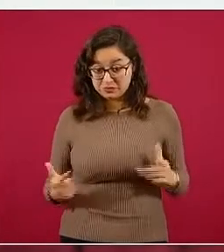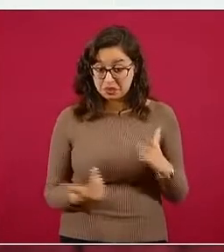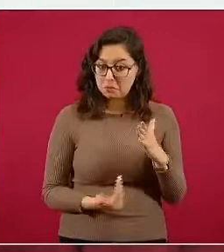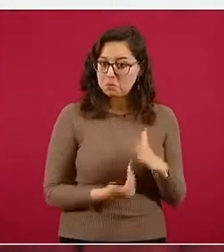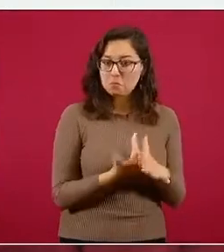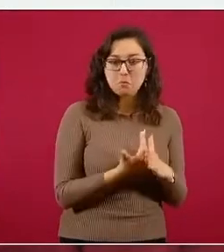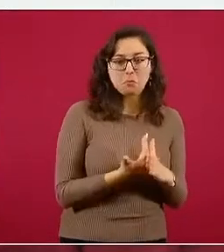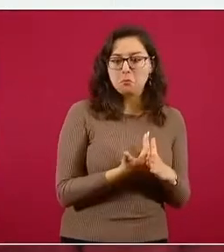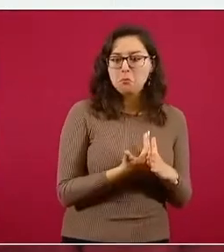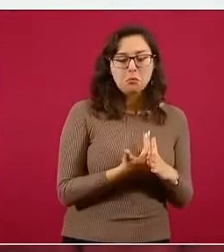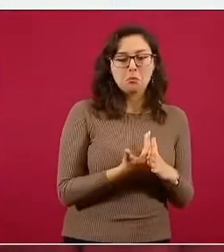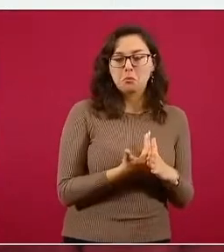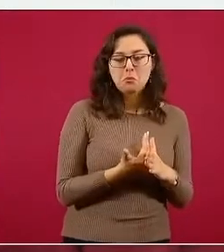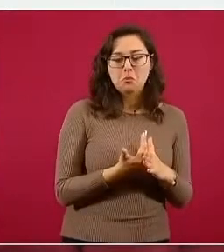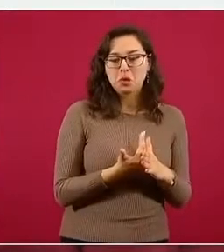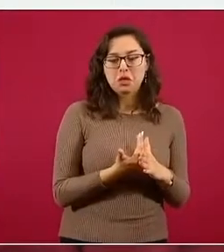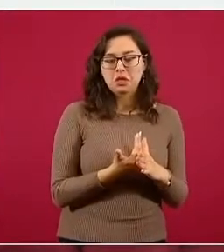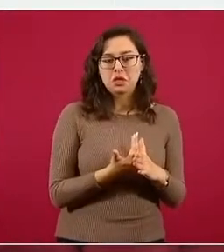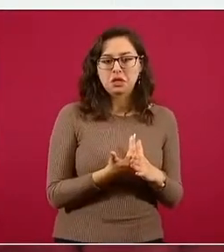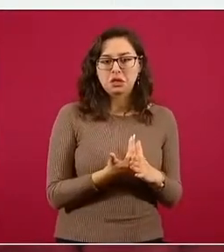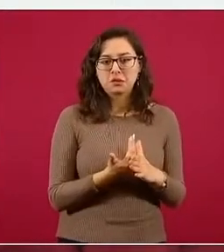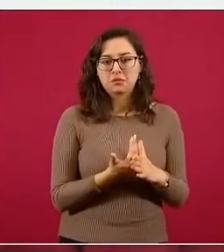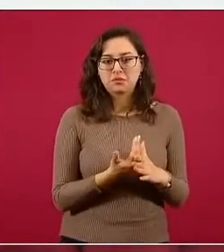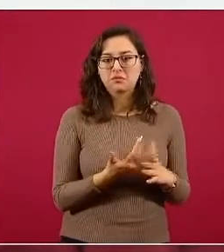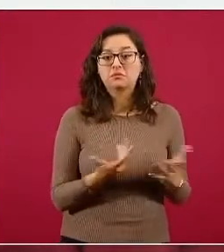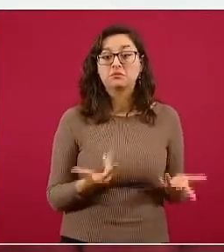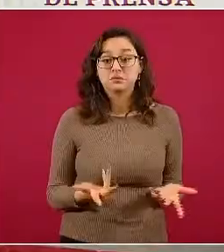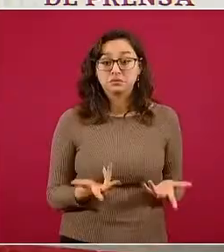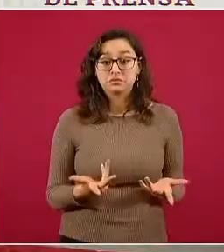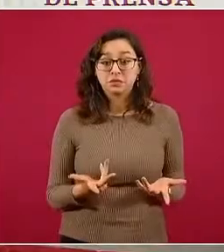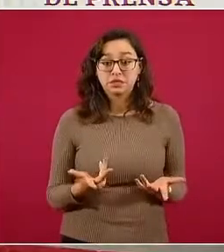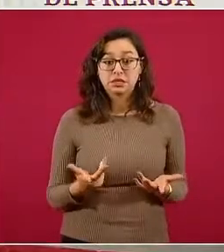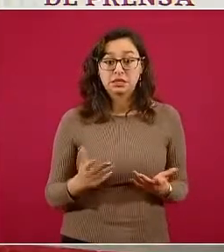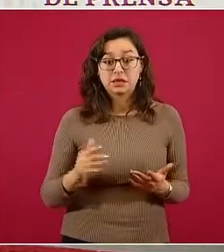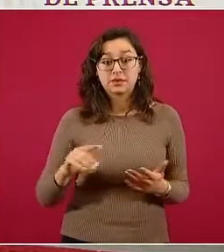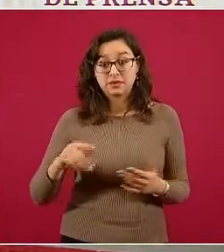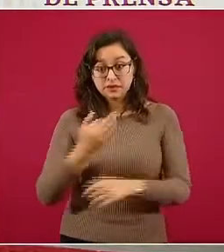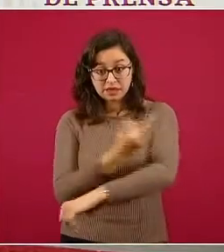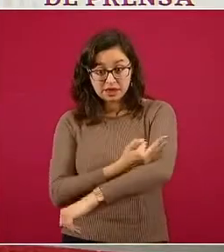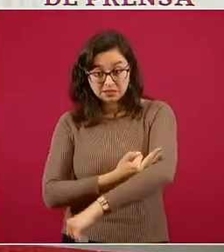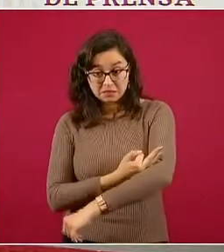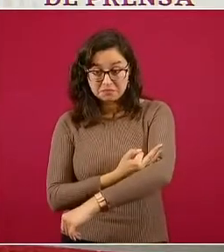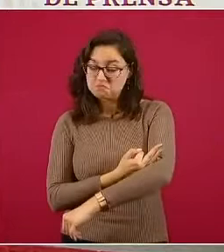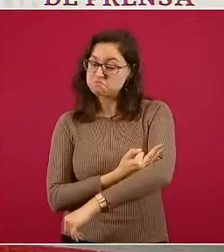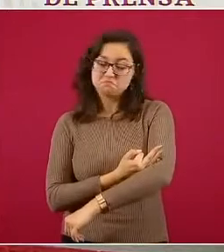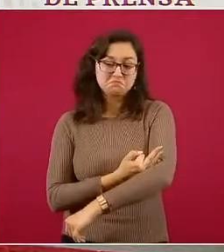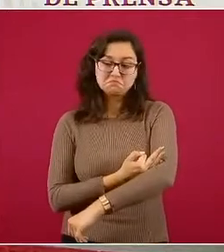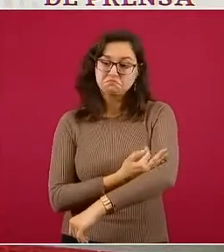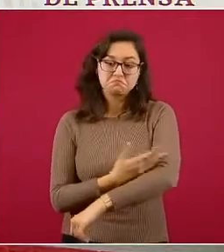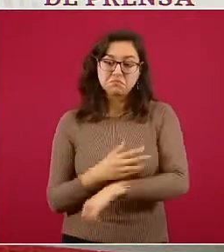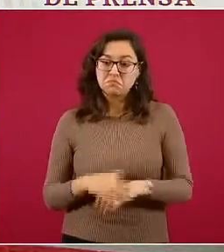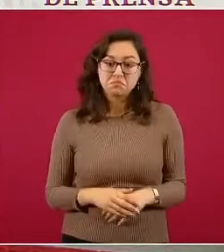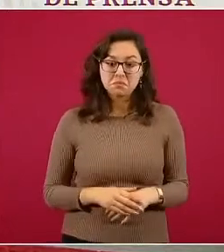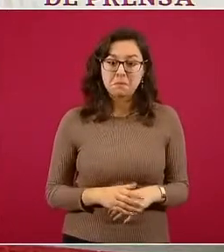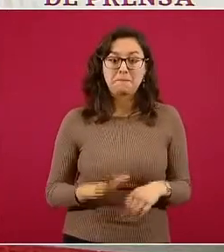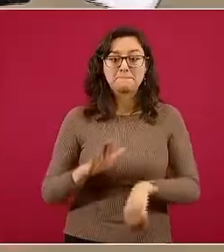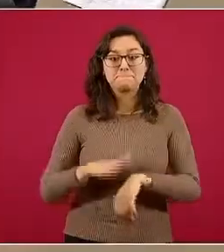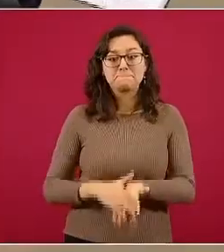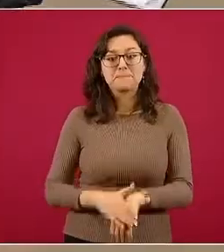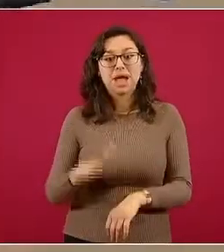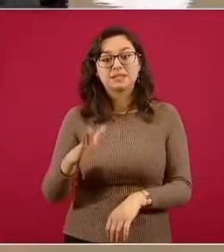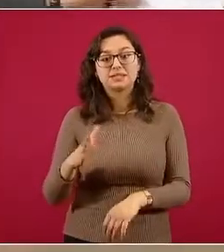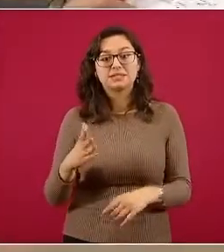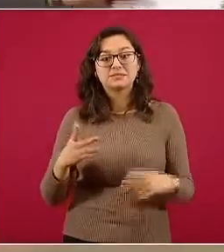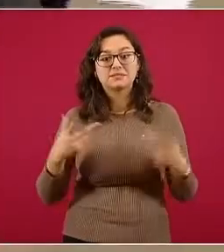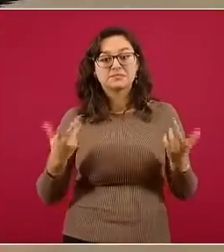mañana y en los momentos donde hubo menor tránsito también desapareció el pico de la tarde y más bien cuando se movió más gente